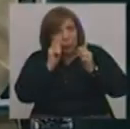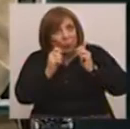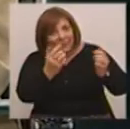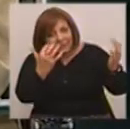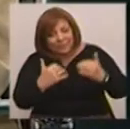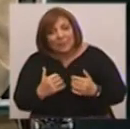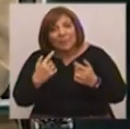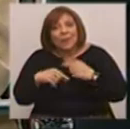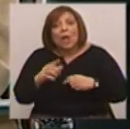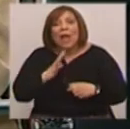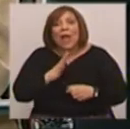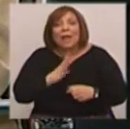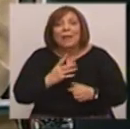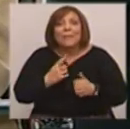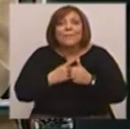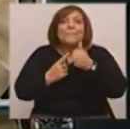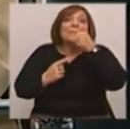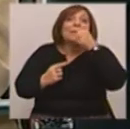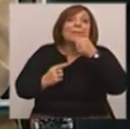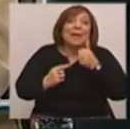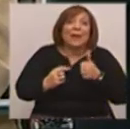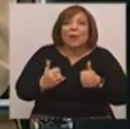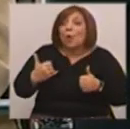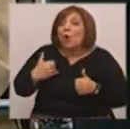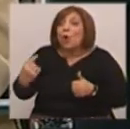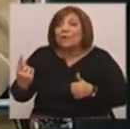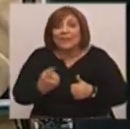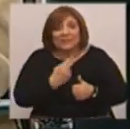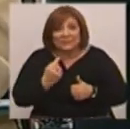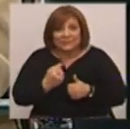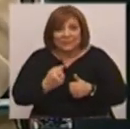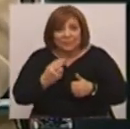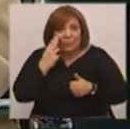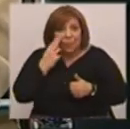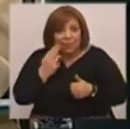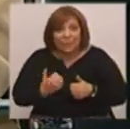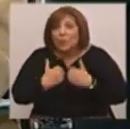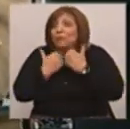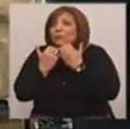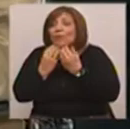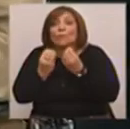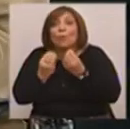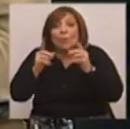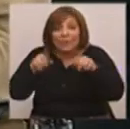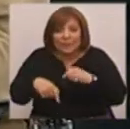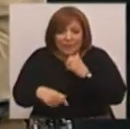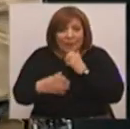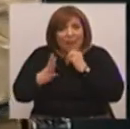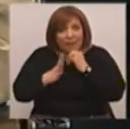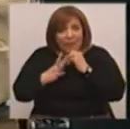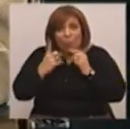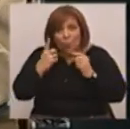Tenemos un problema con el primer empleo, con la gente joven. No sabemos cuál es la causa. Yo creo que mejor que yo acá tendría que haber